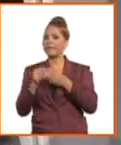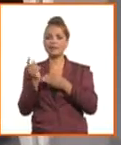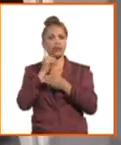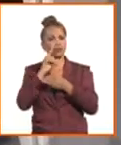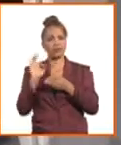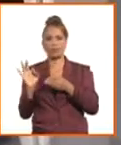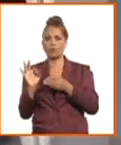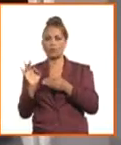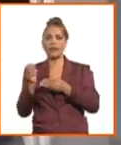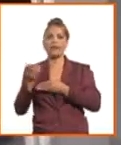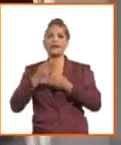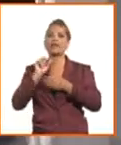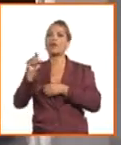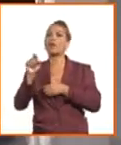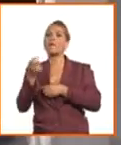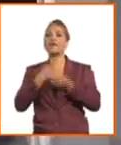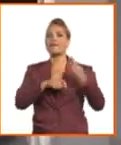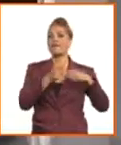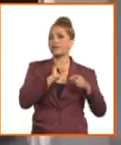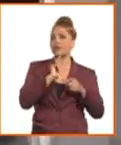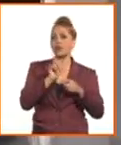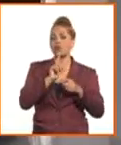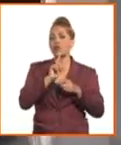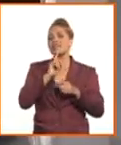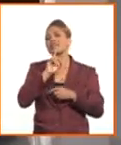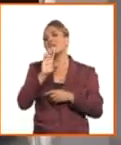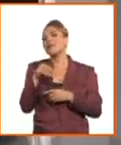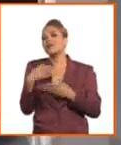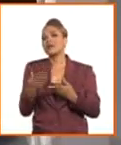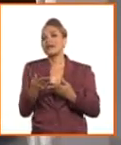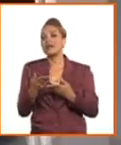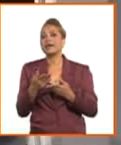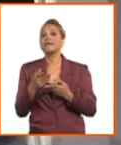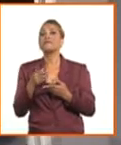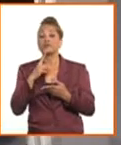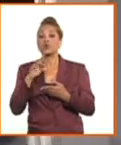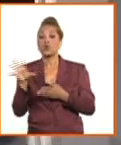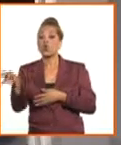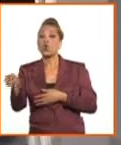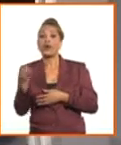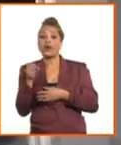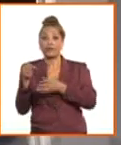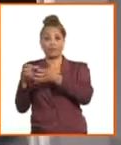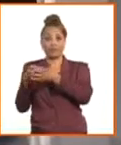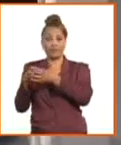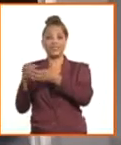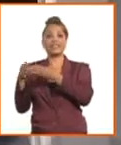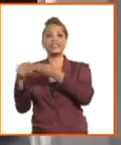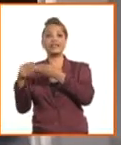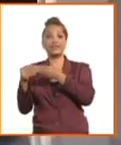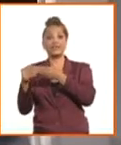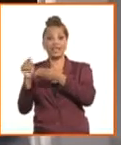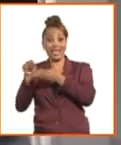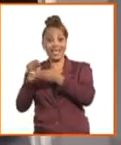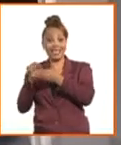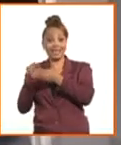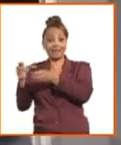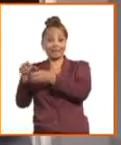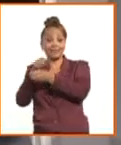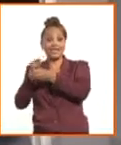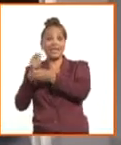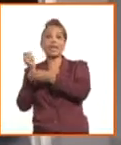de compraventa. Ahí estábamos hablando de coger un nivel de divisas e invertirlas en la